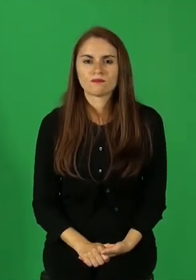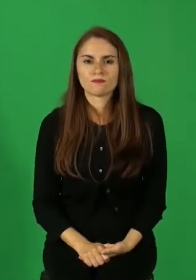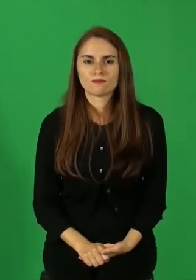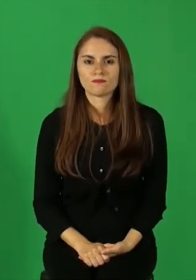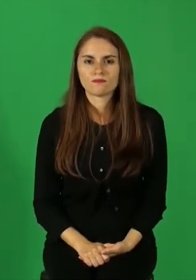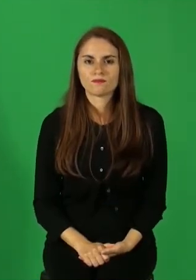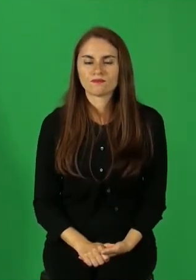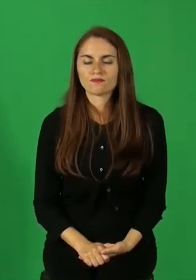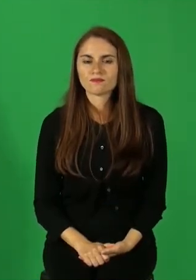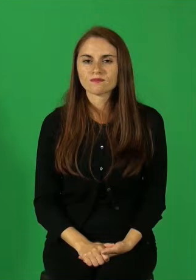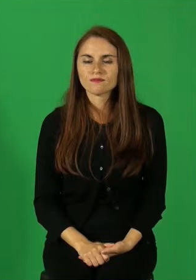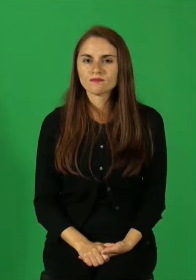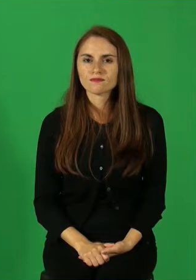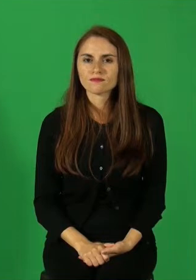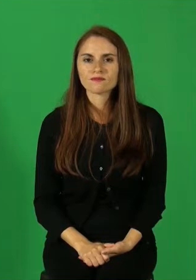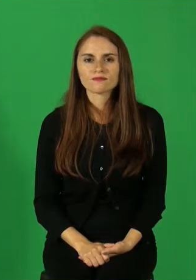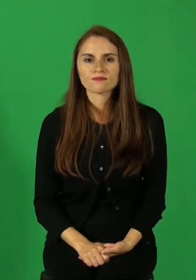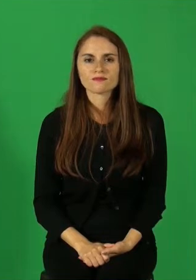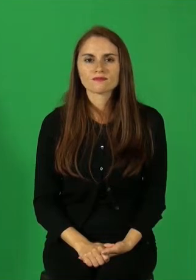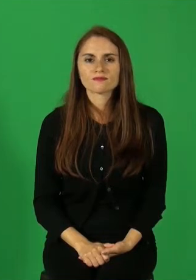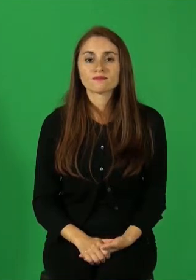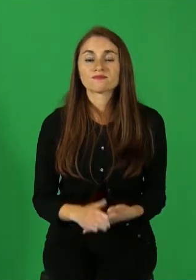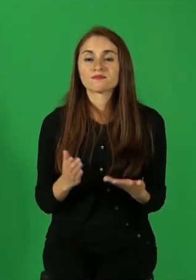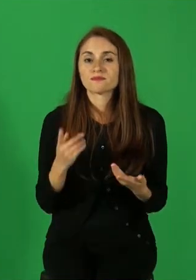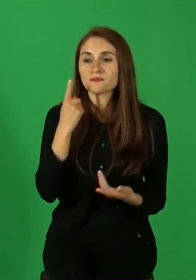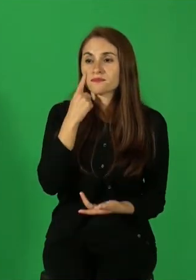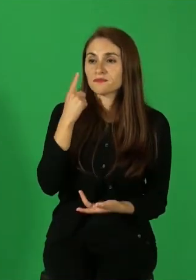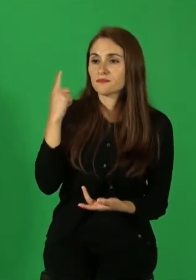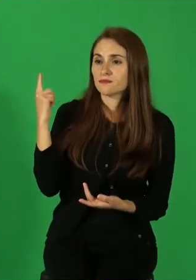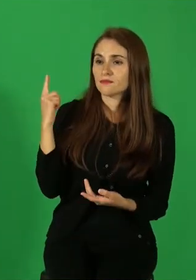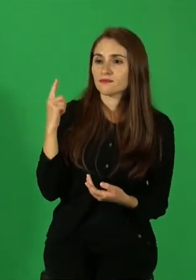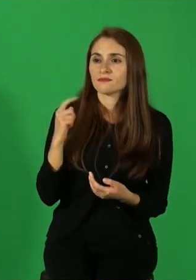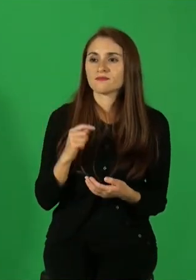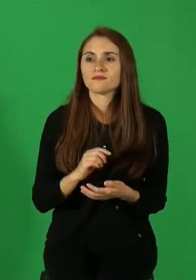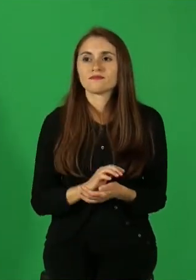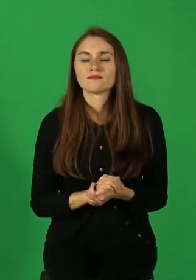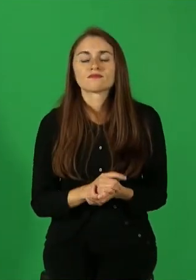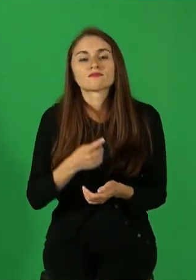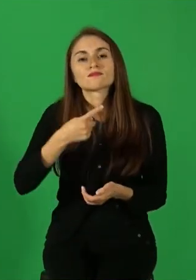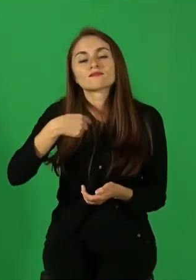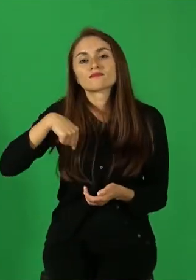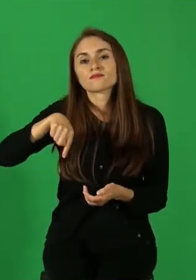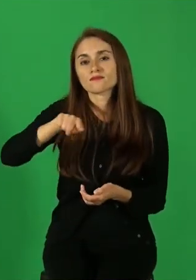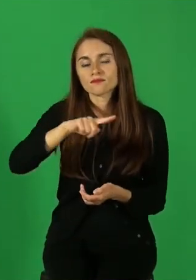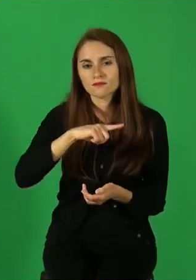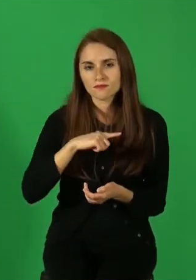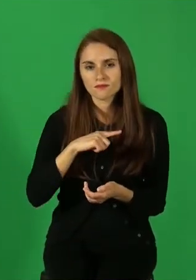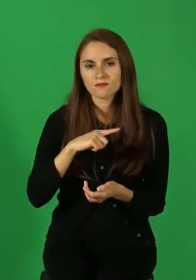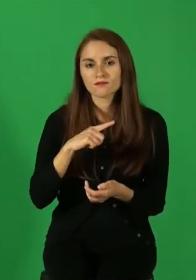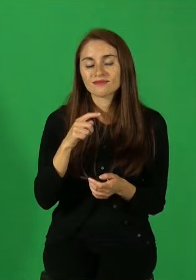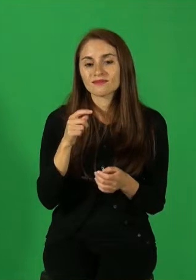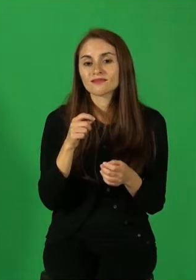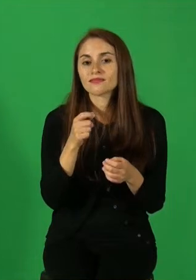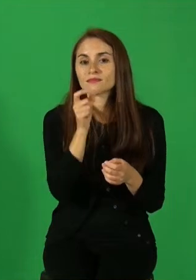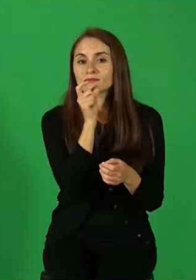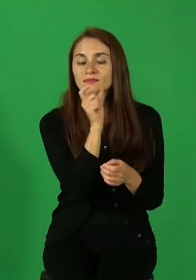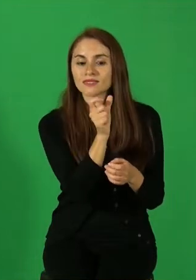una reiteración. ¿Ya? En este caso, nosotros vamos a